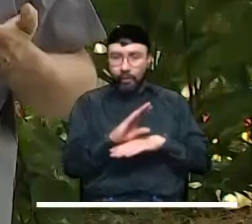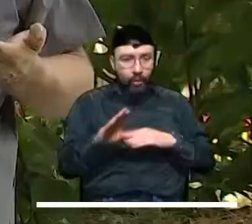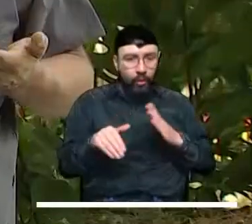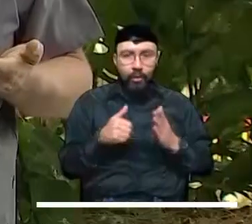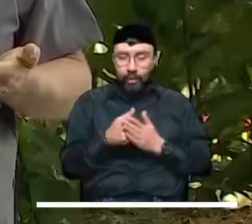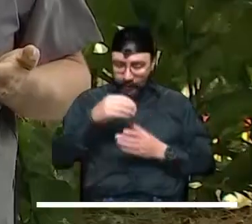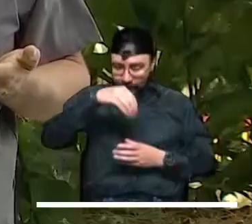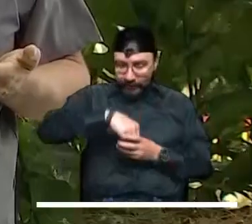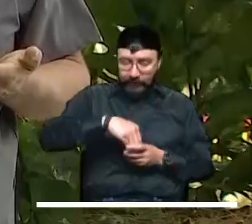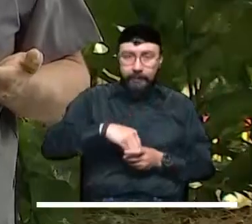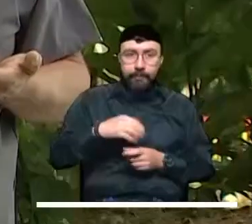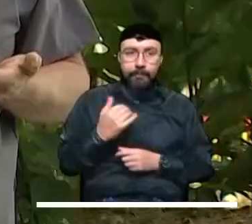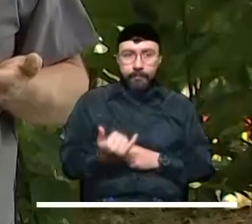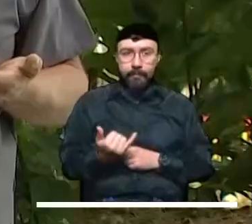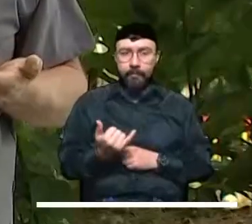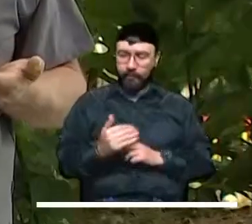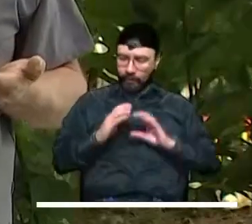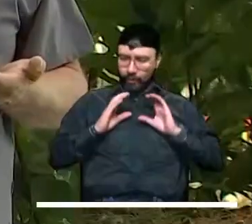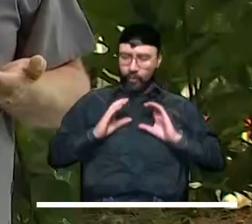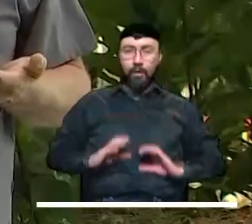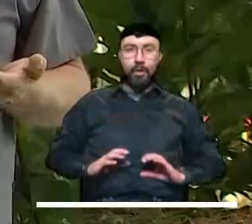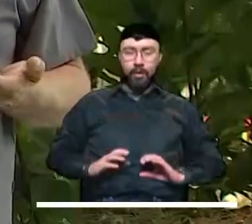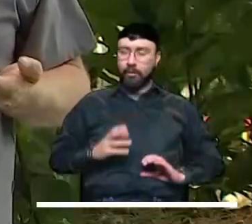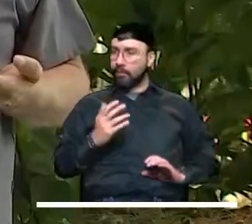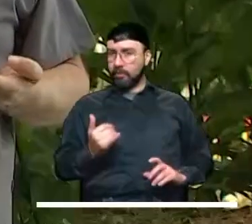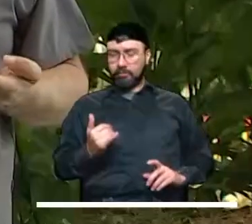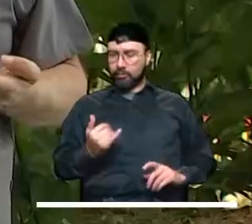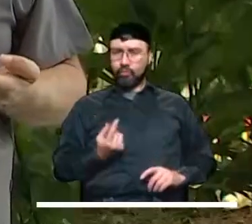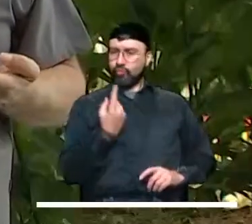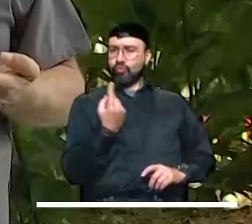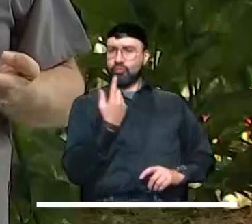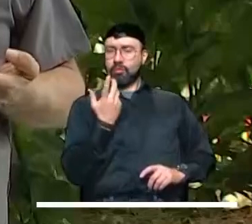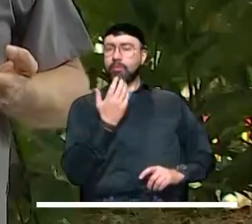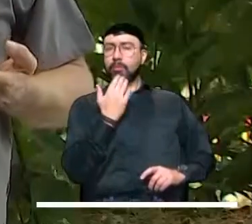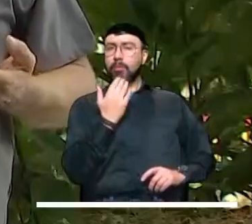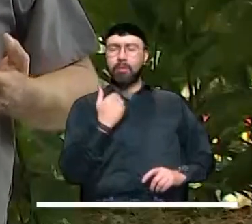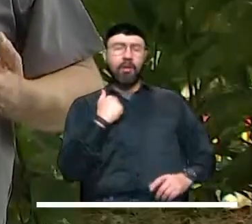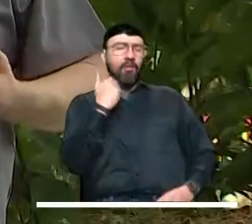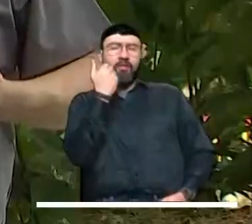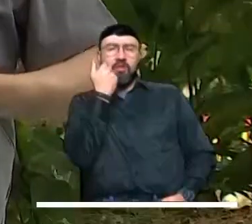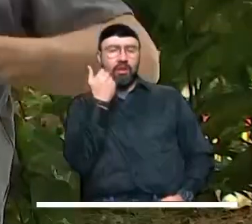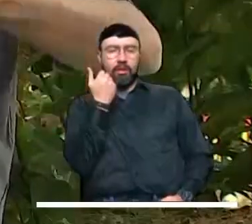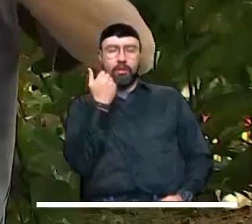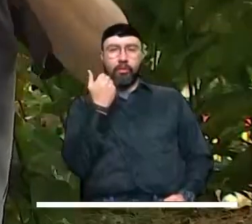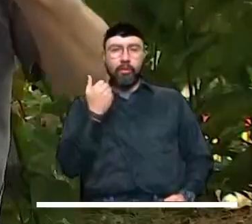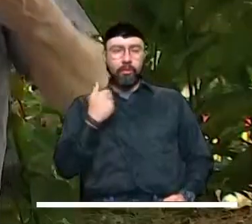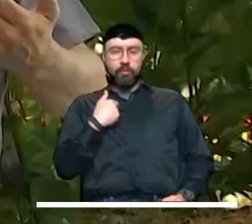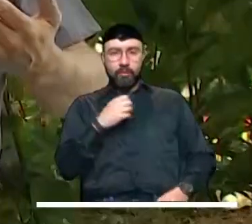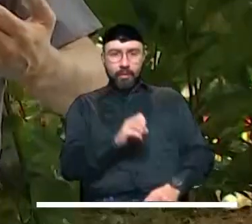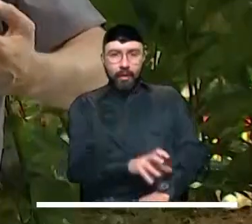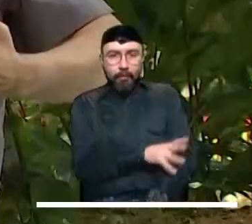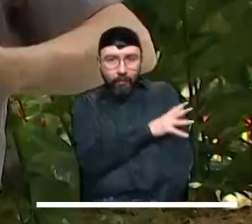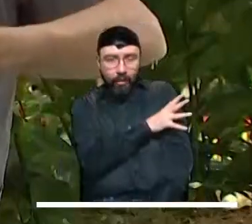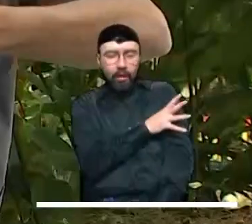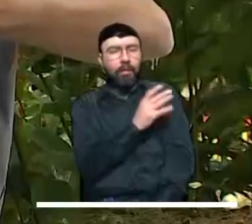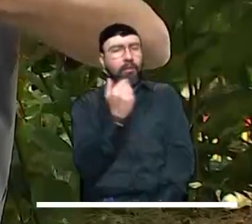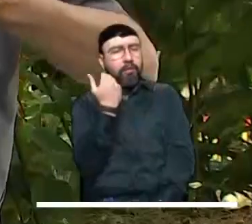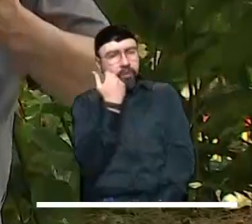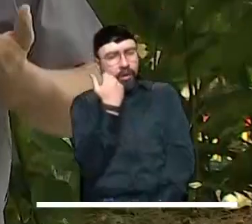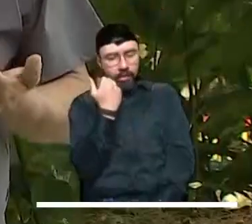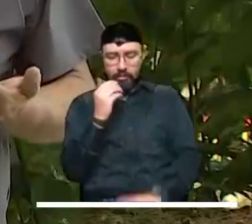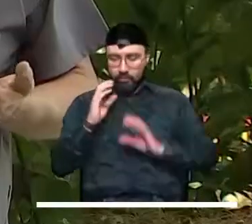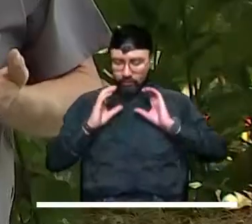porque realmente es que nosotros, el cuerpo es holístico, nosotros nos enfermamos desde la parte emocional hasta la